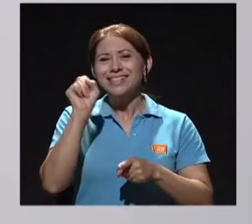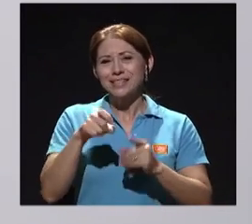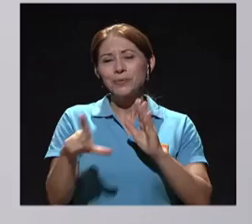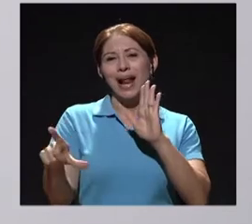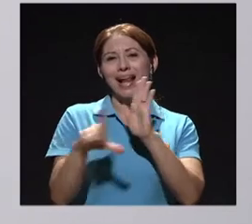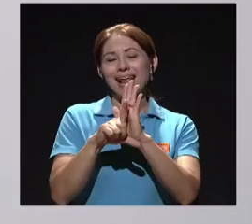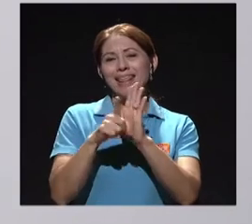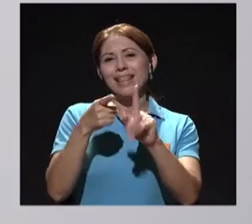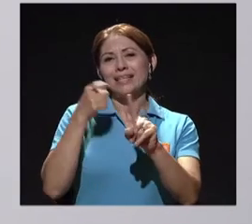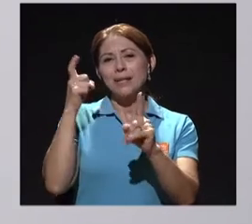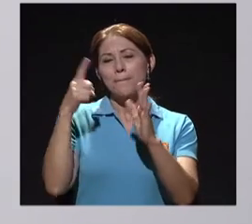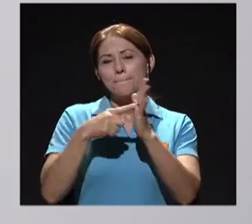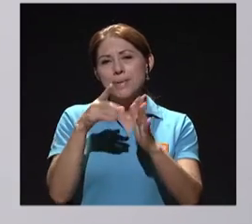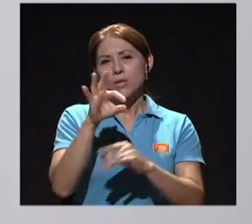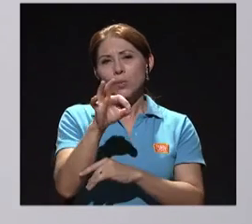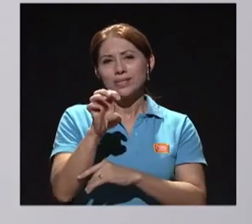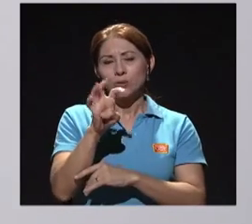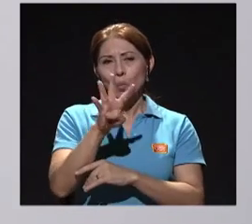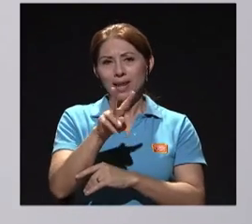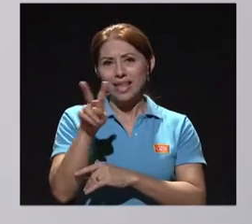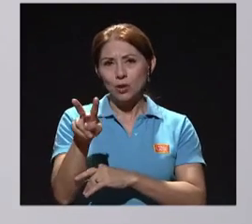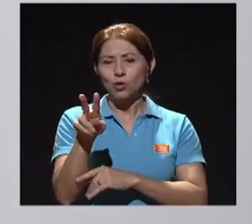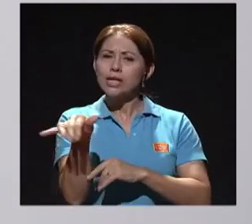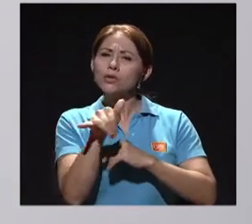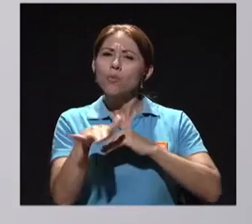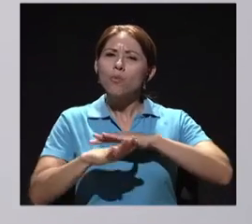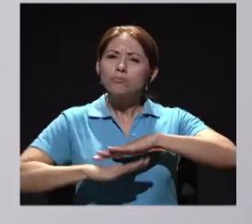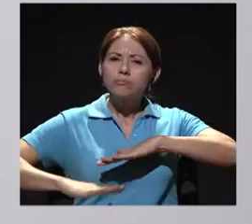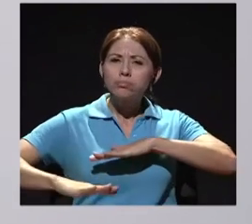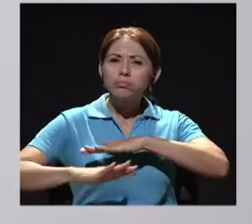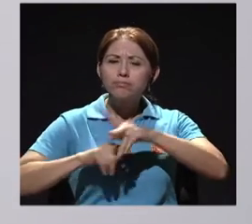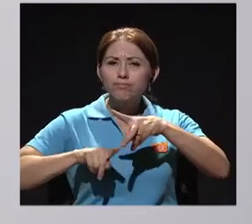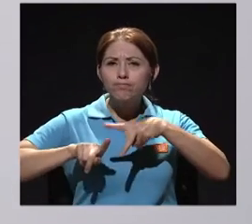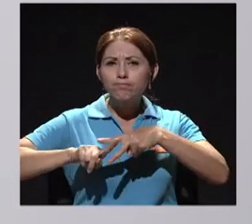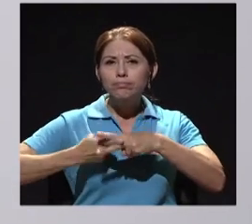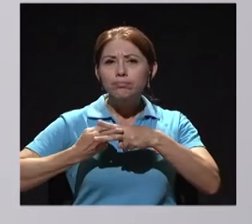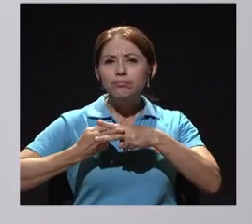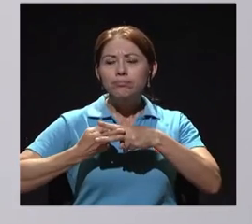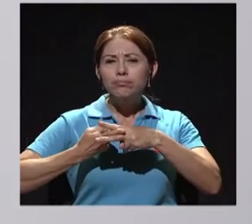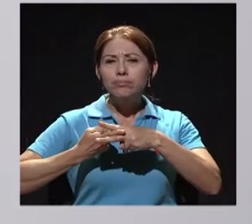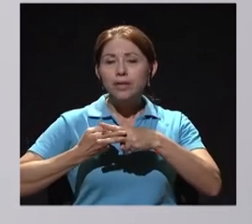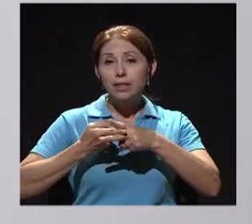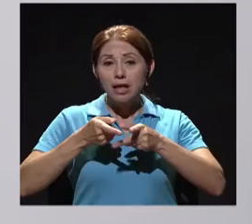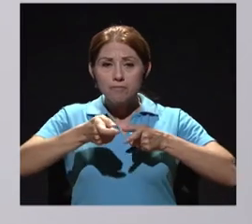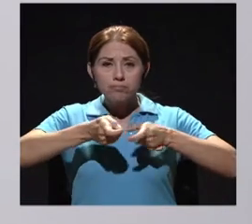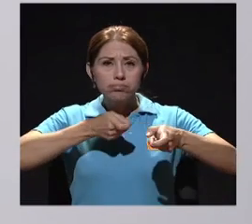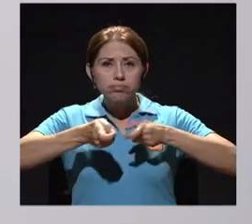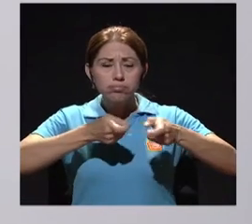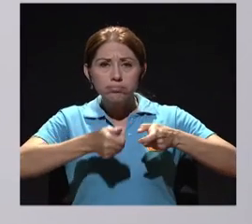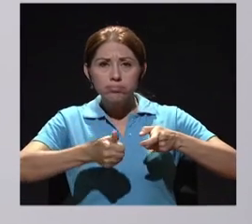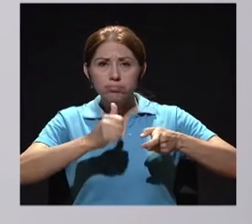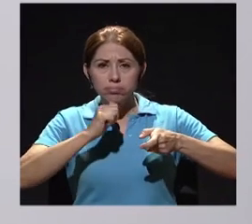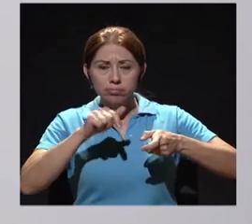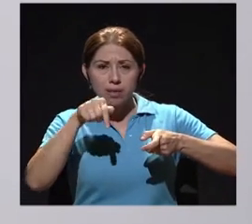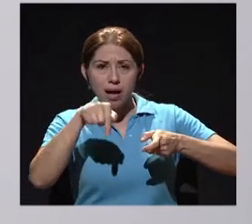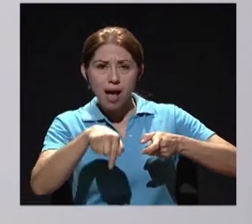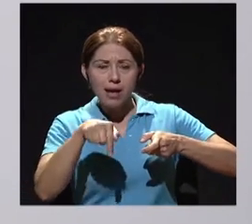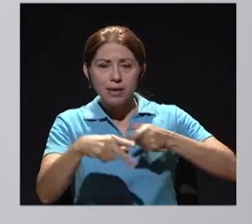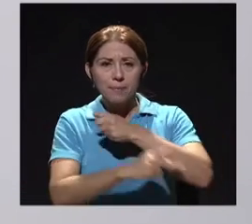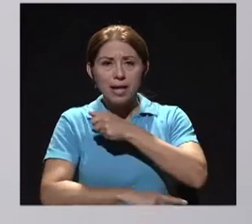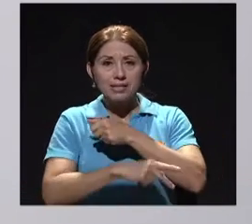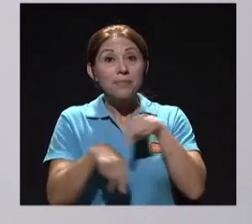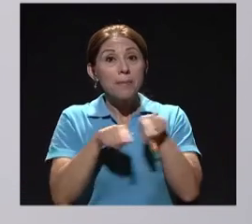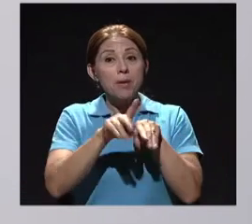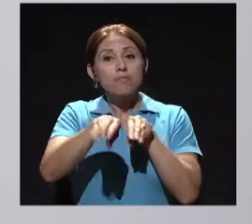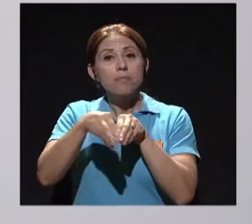piedra angular de lo que la gestión del recurso en el país a la cual se le han sumado otros cuerpos normativos se habla que hay